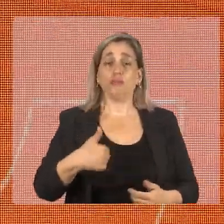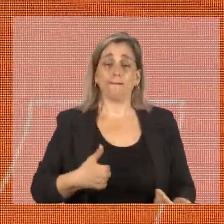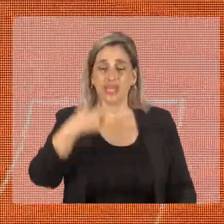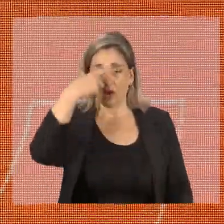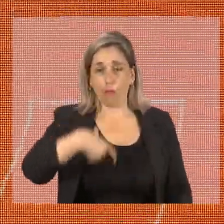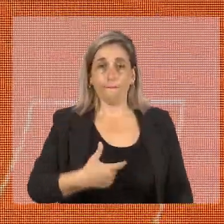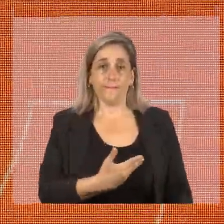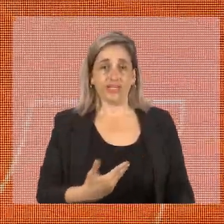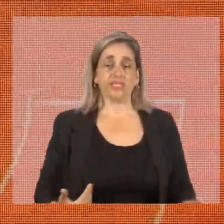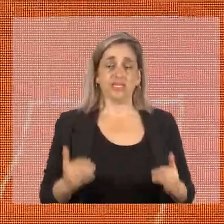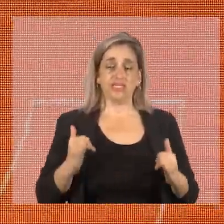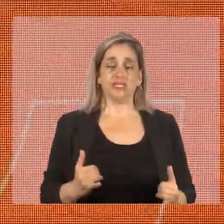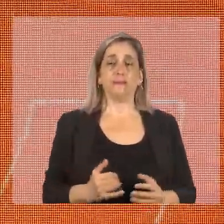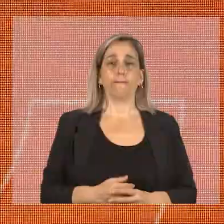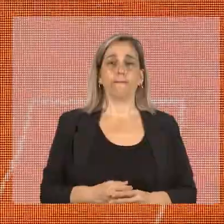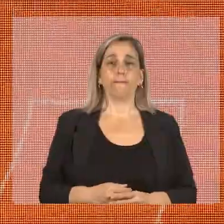es mía.